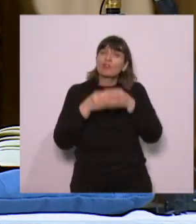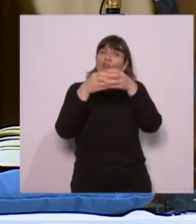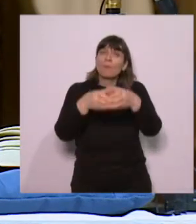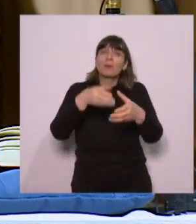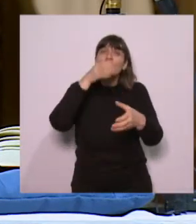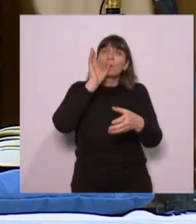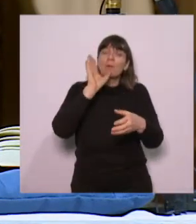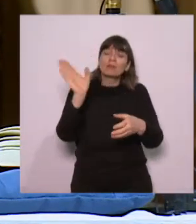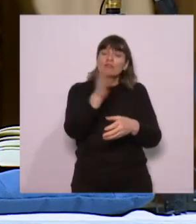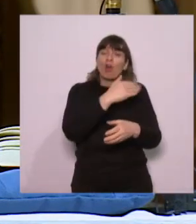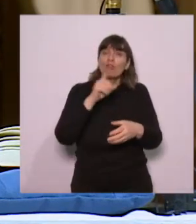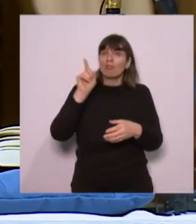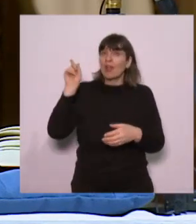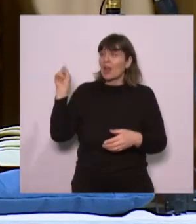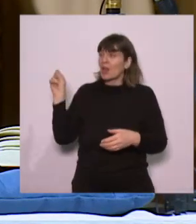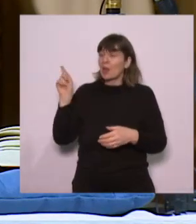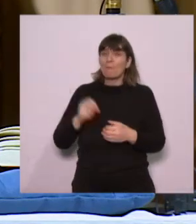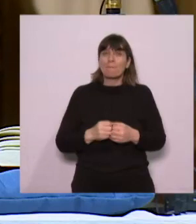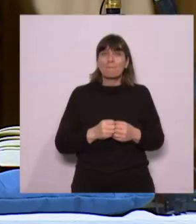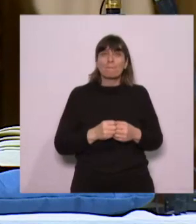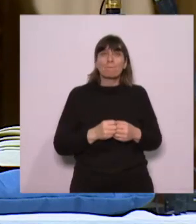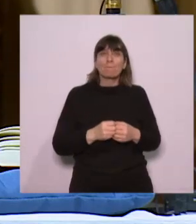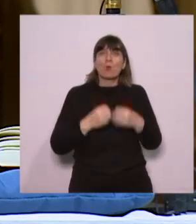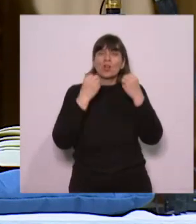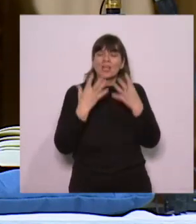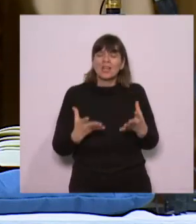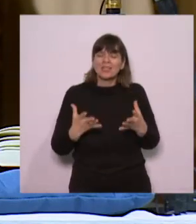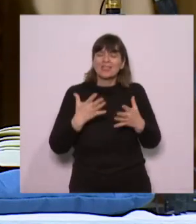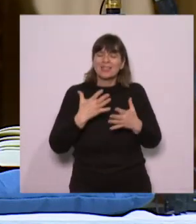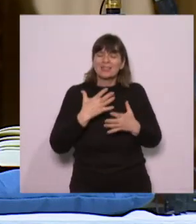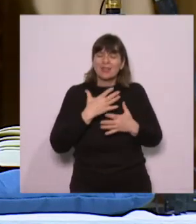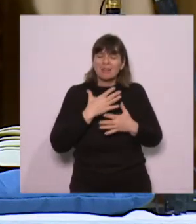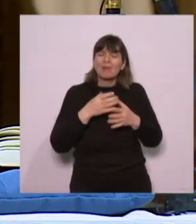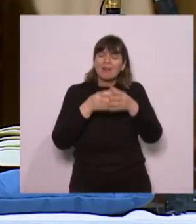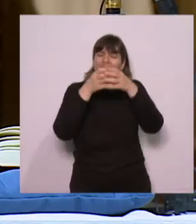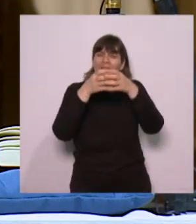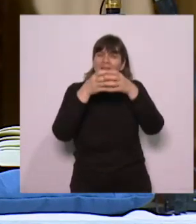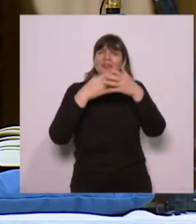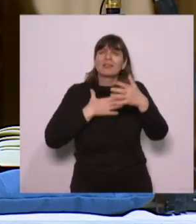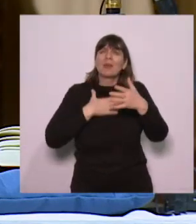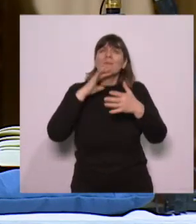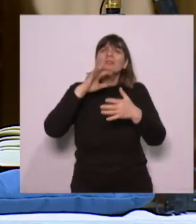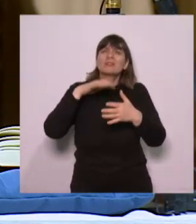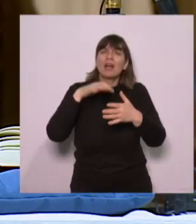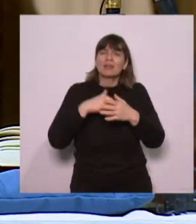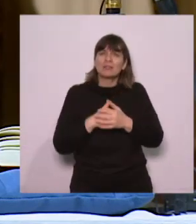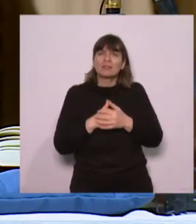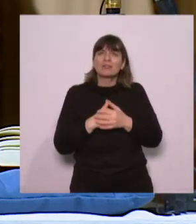tomen y beban todos de él, porque este es el cáliz de mi sangre,